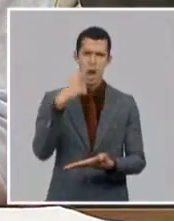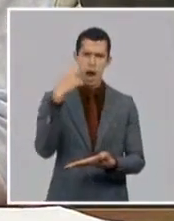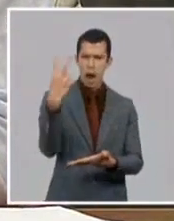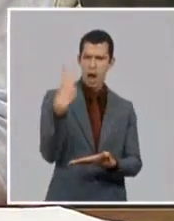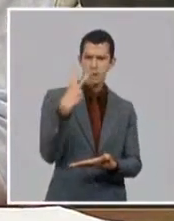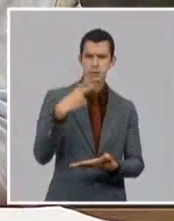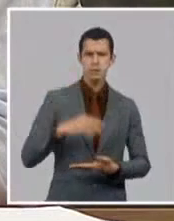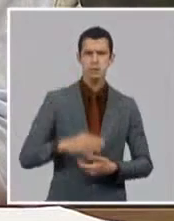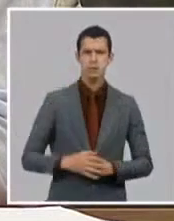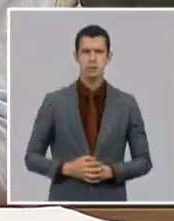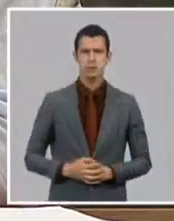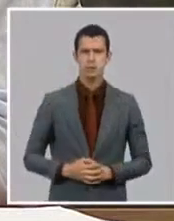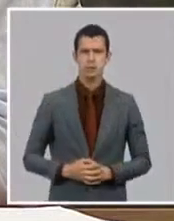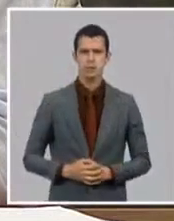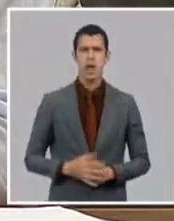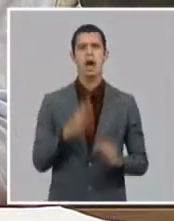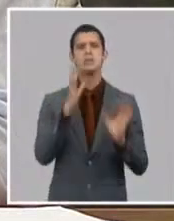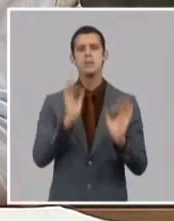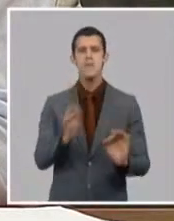visionario. Por lo tanto,